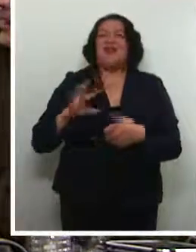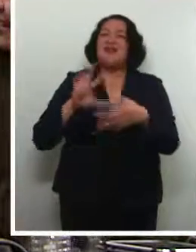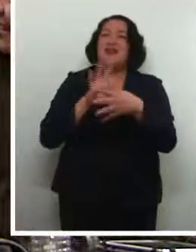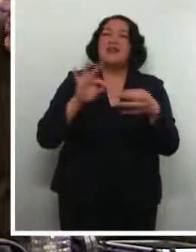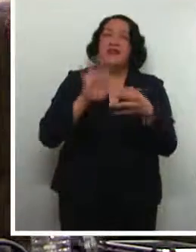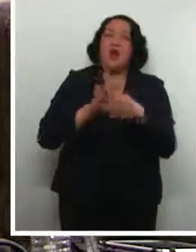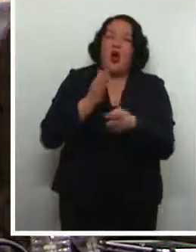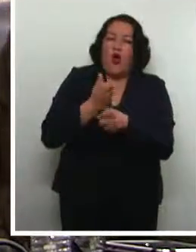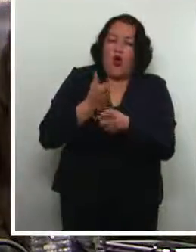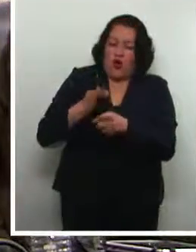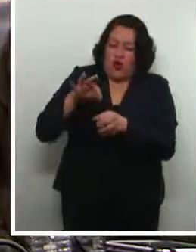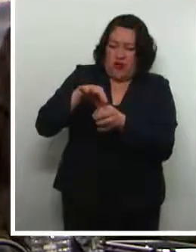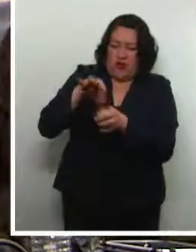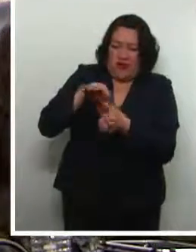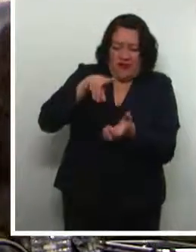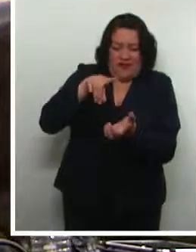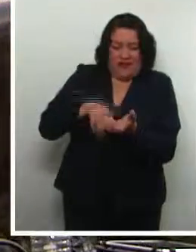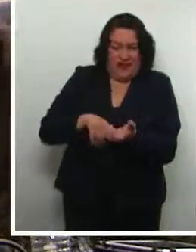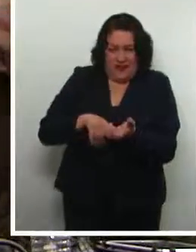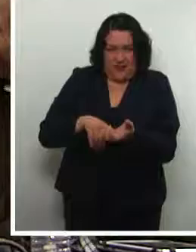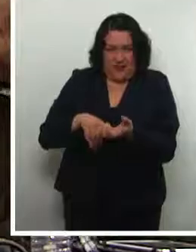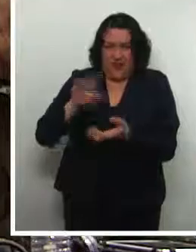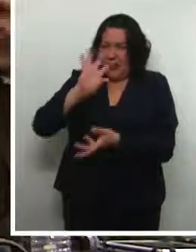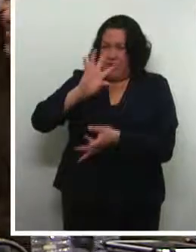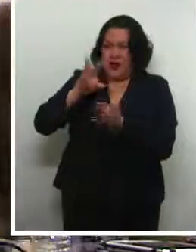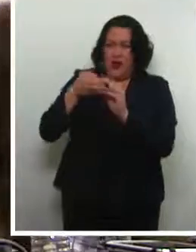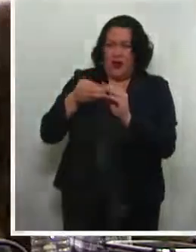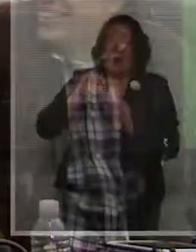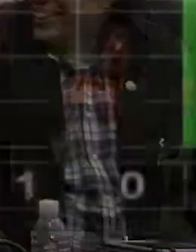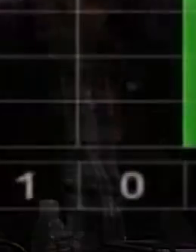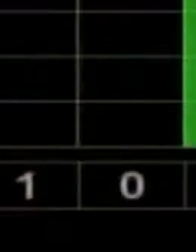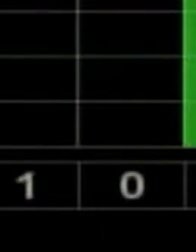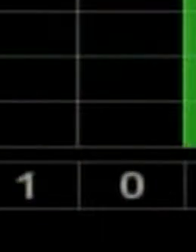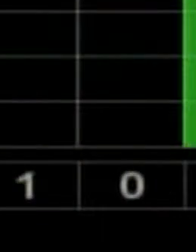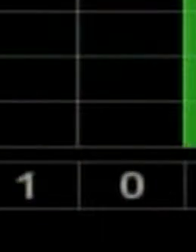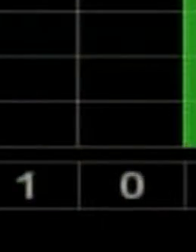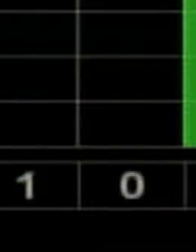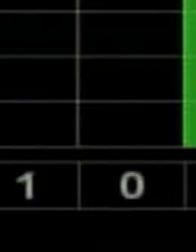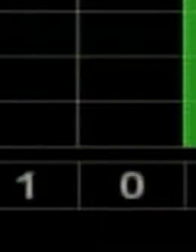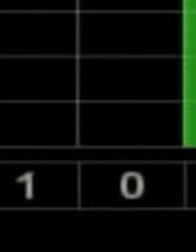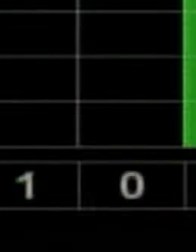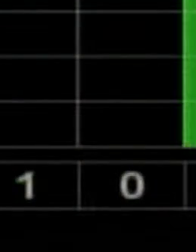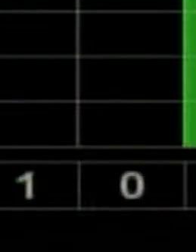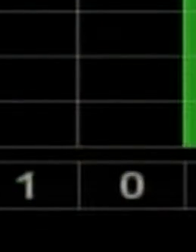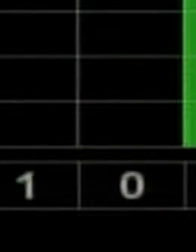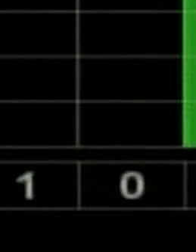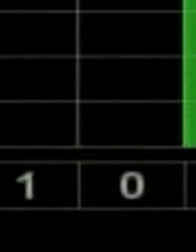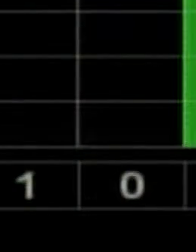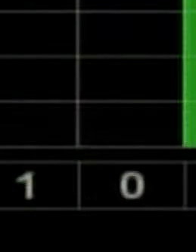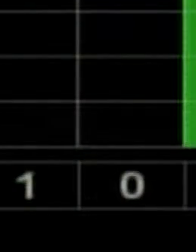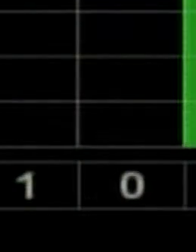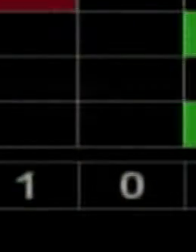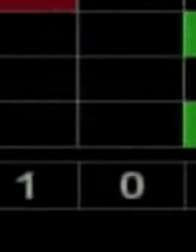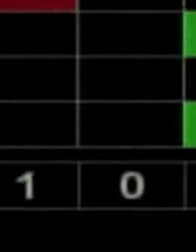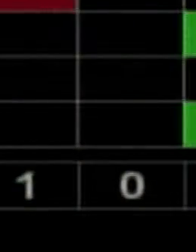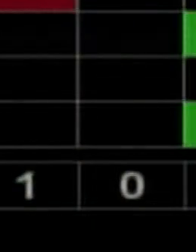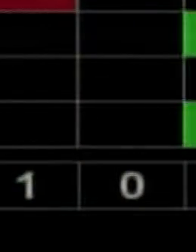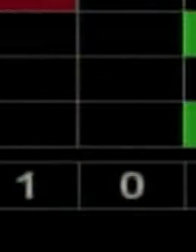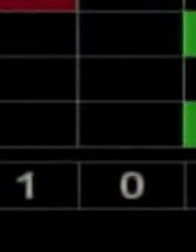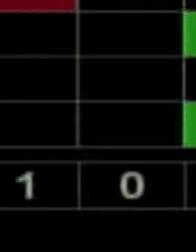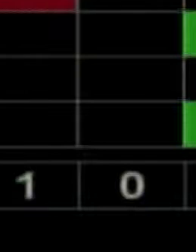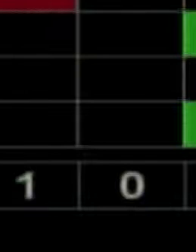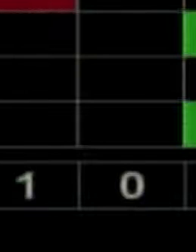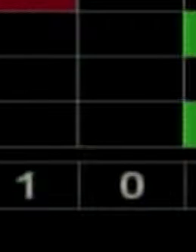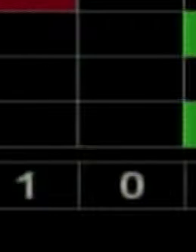este momento se han emitido un total de 67 votos a favor, un voto en contra y